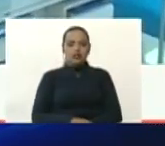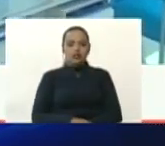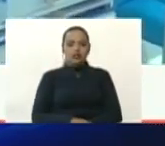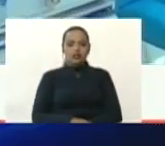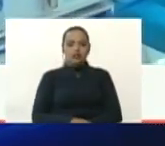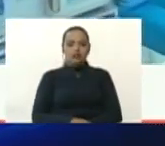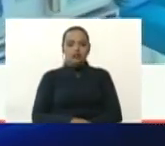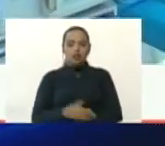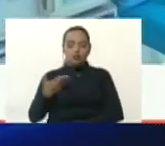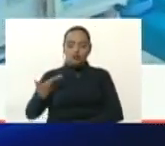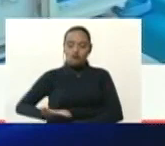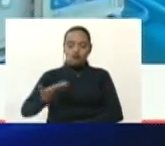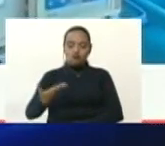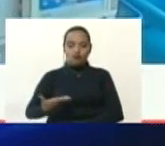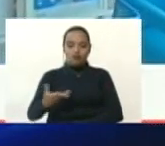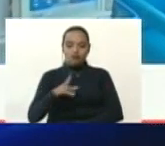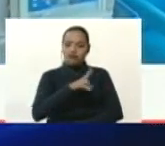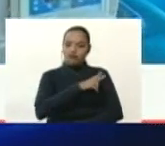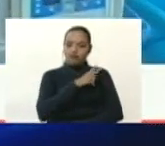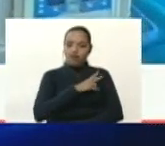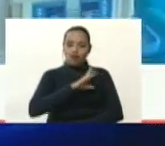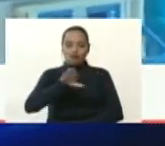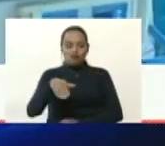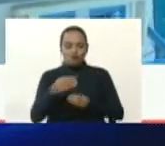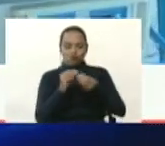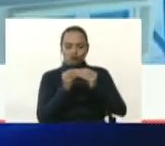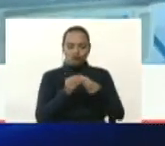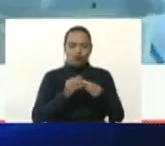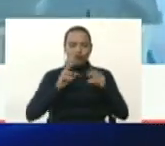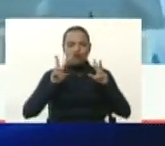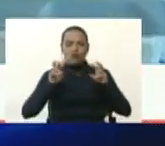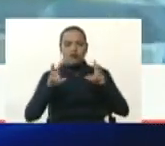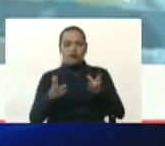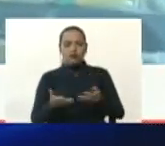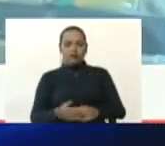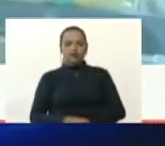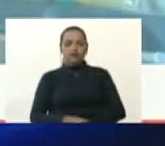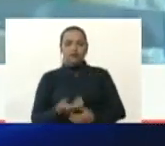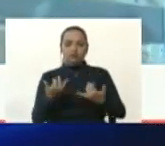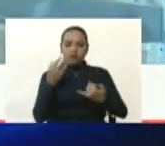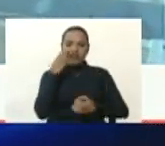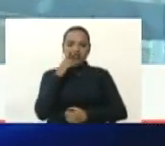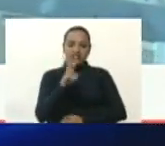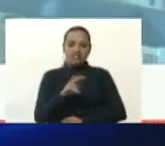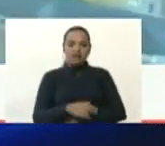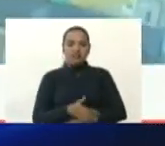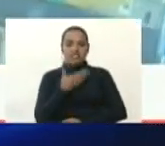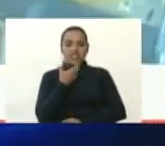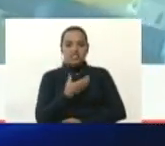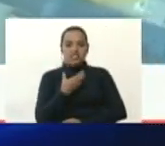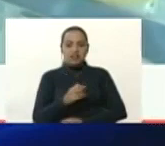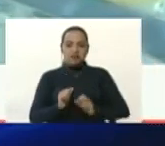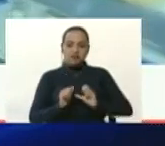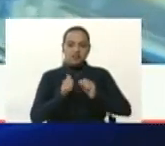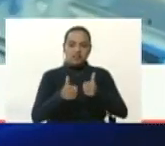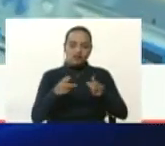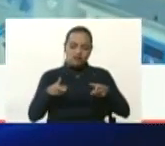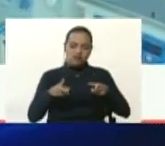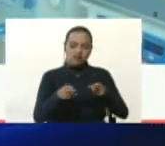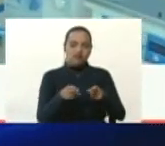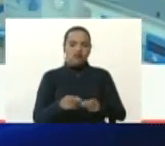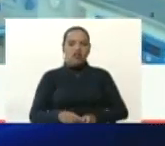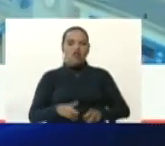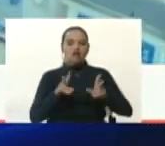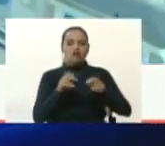Cacheroso, como dicen, totalmente equipado, nuevecito. Ya nos verán ustedes en diciembre inaugurando los hospitales para el